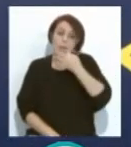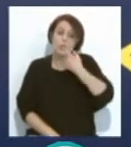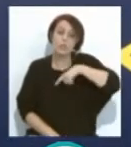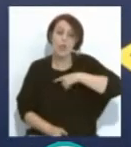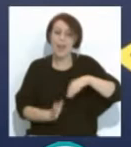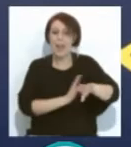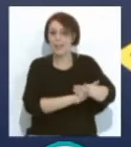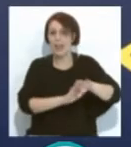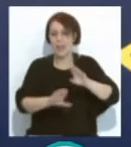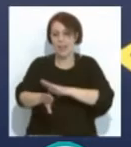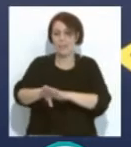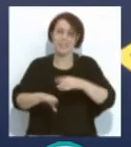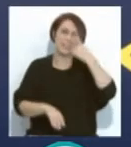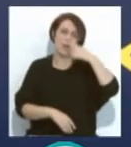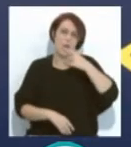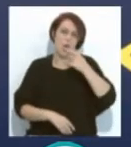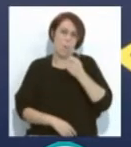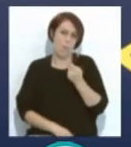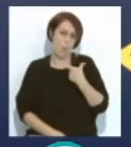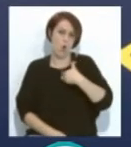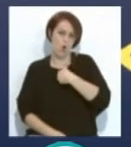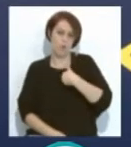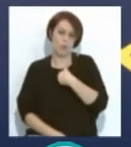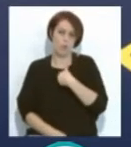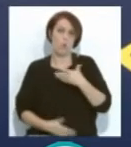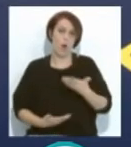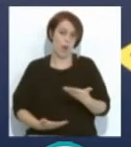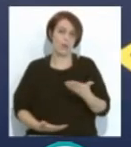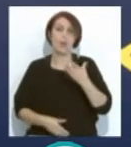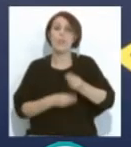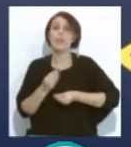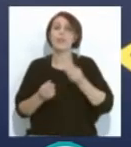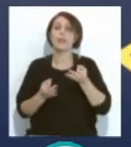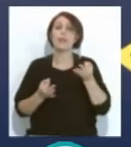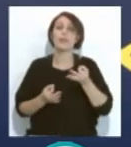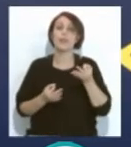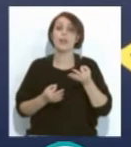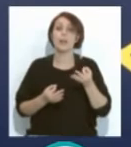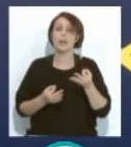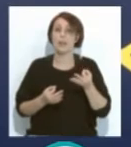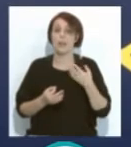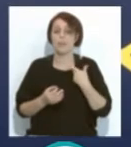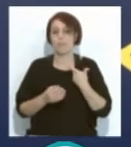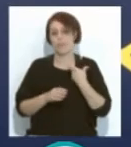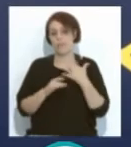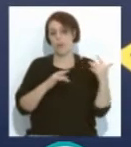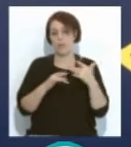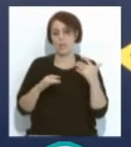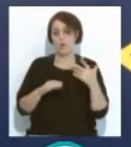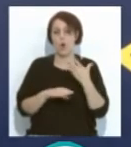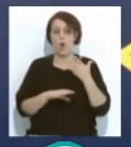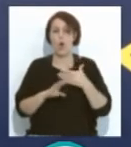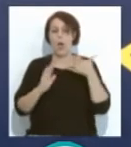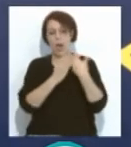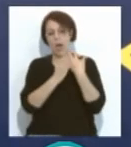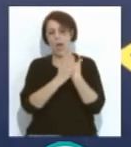laterales ya sabemos más o menos el rol que tenemos y lo que tenemos que hacer. Tampoco es de hablarnos muchos antes de los partidos, creo que cada uno sabe lo que tiene que hacer y